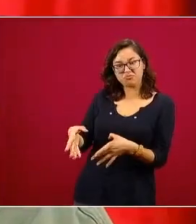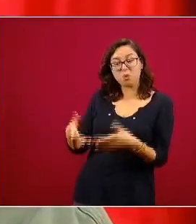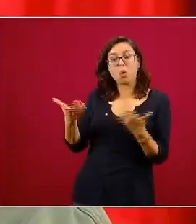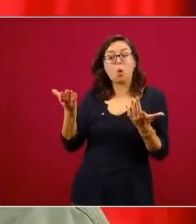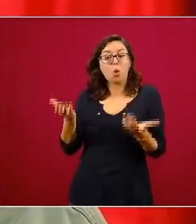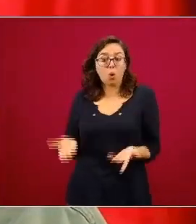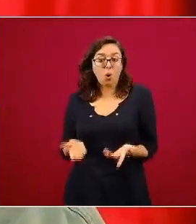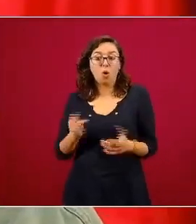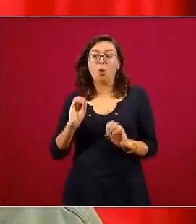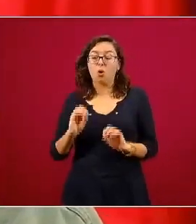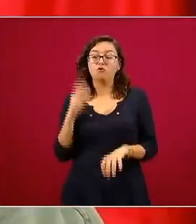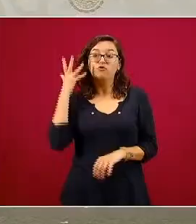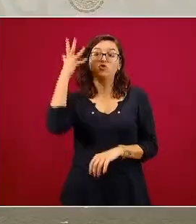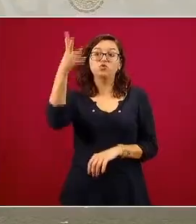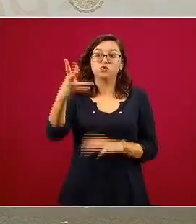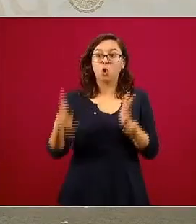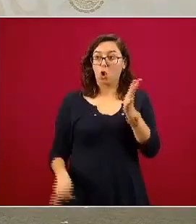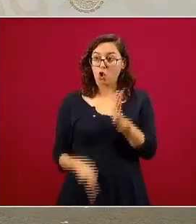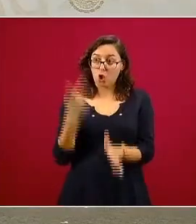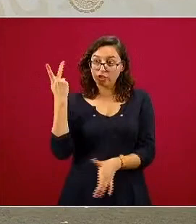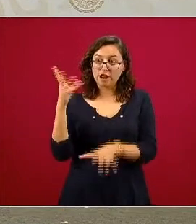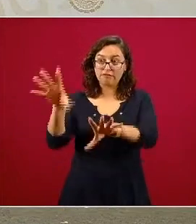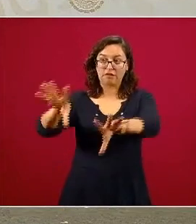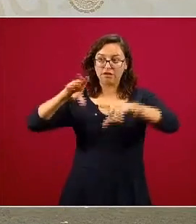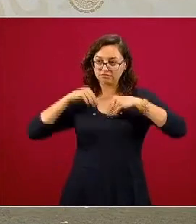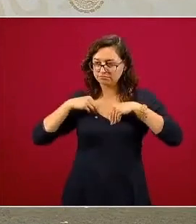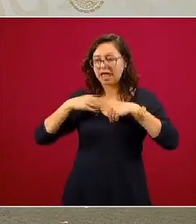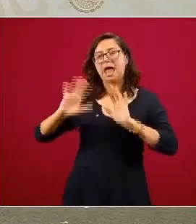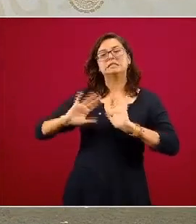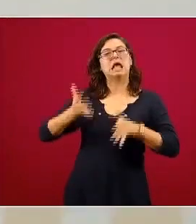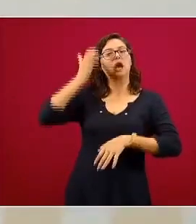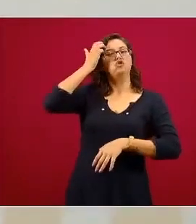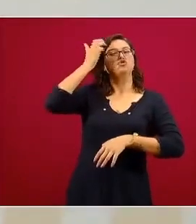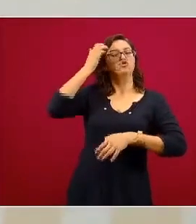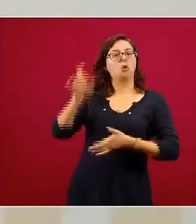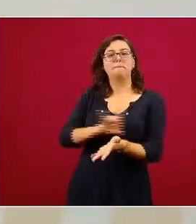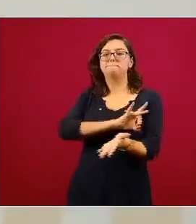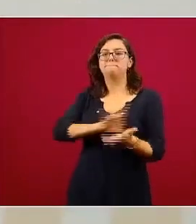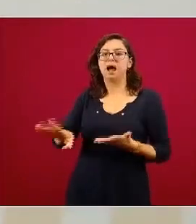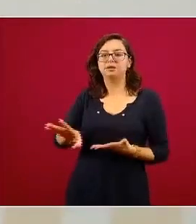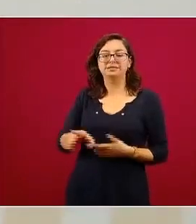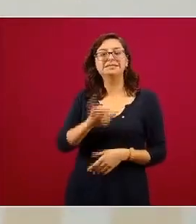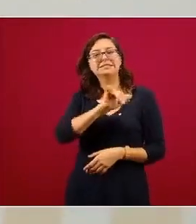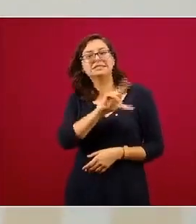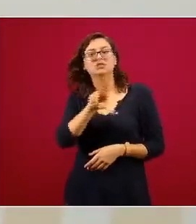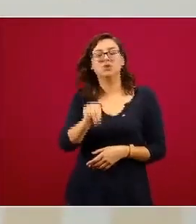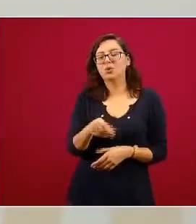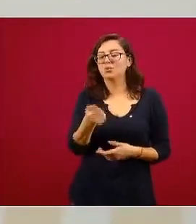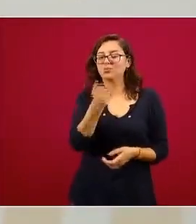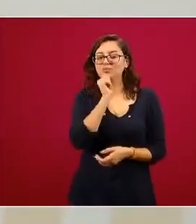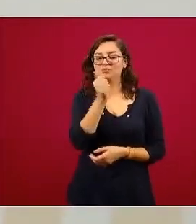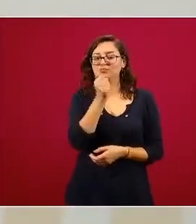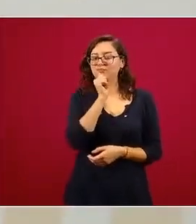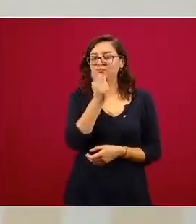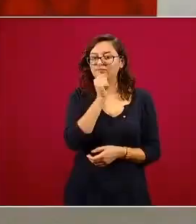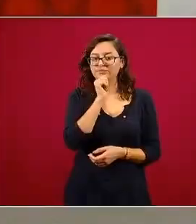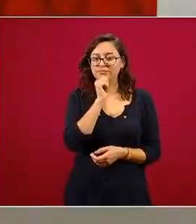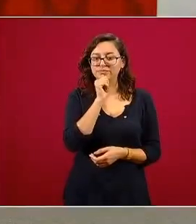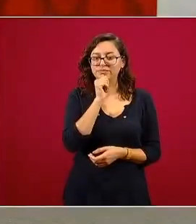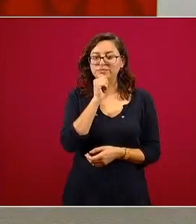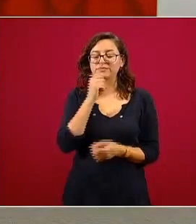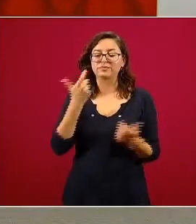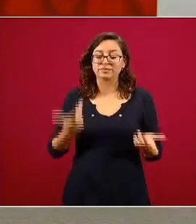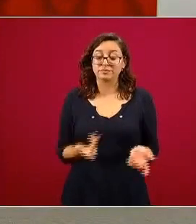virus a futuro. Y eso todavía lo estamos estudiando y lo estamos aprendiendo. No es únicamente un fenómeno que ocurra con